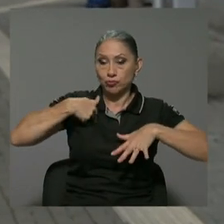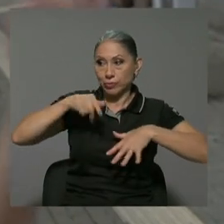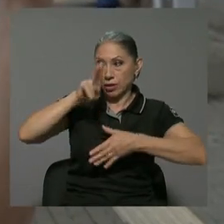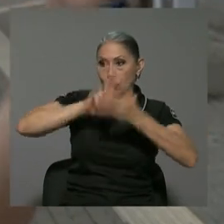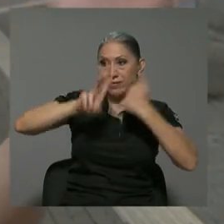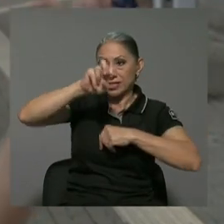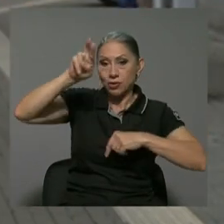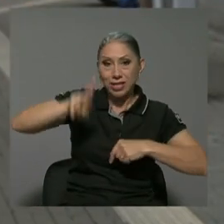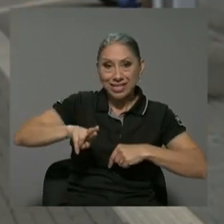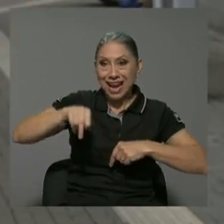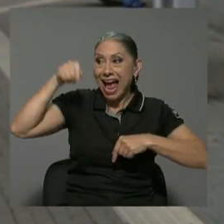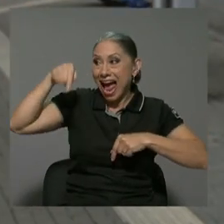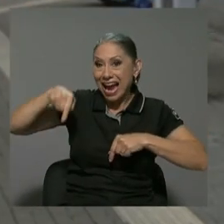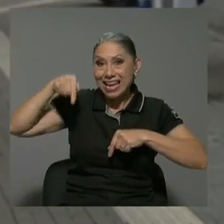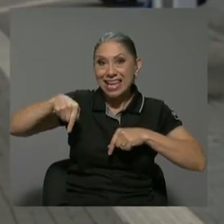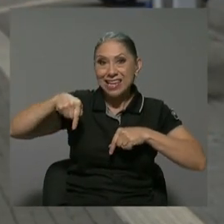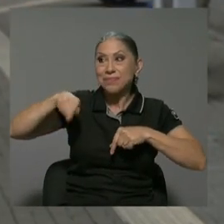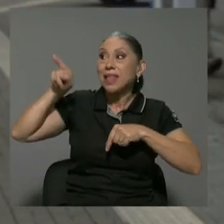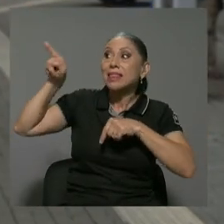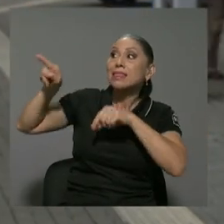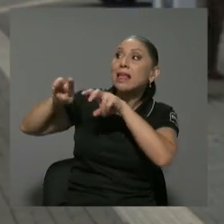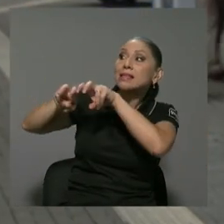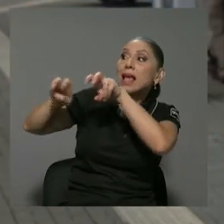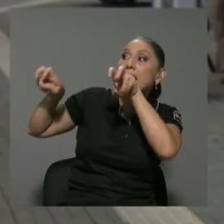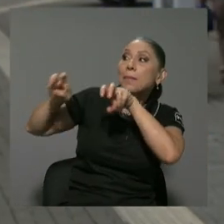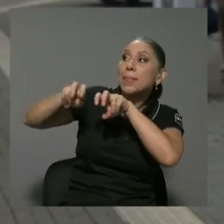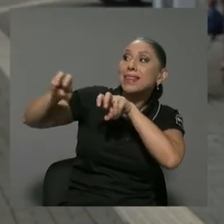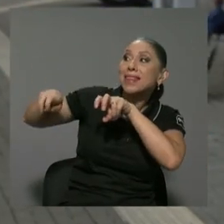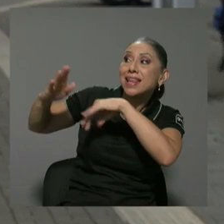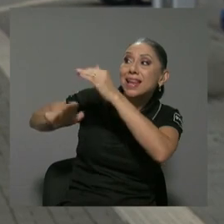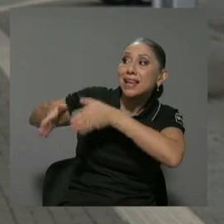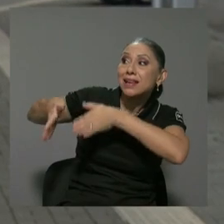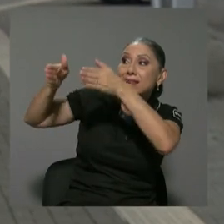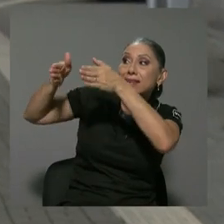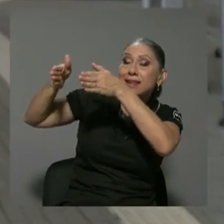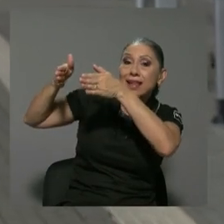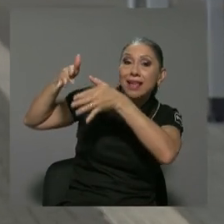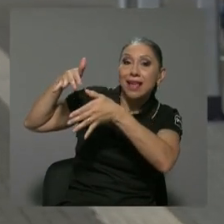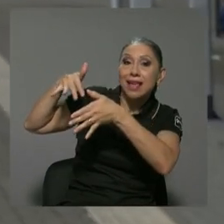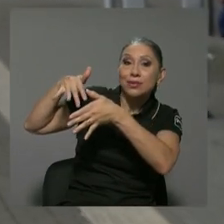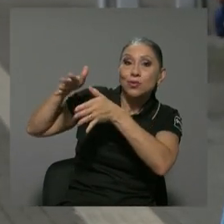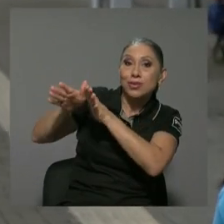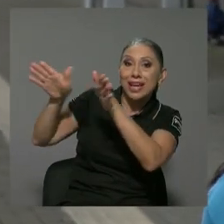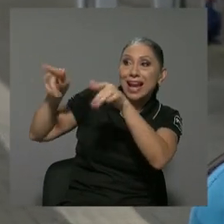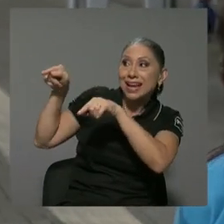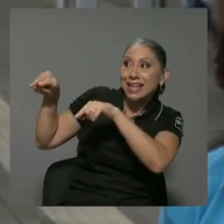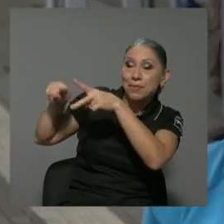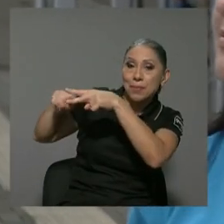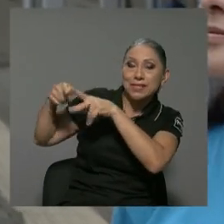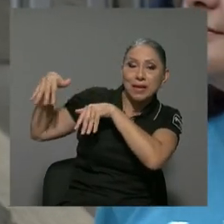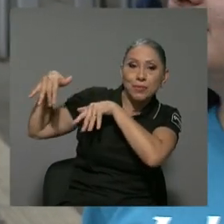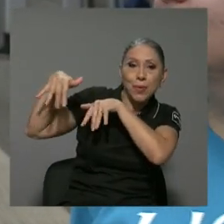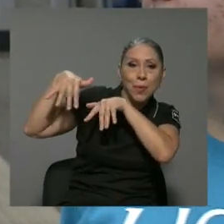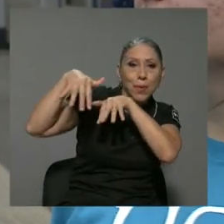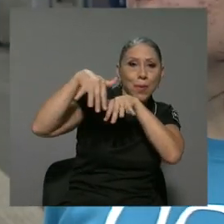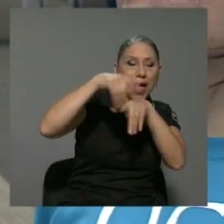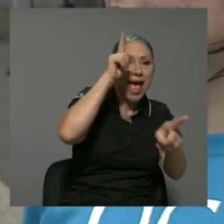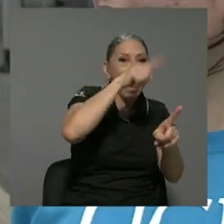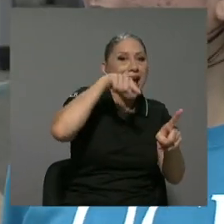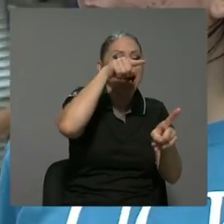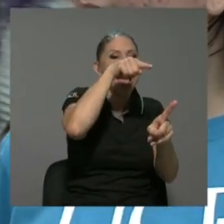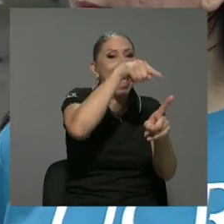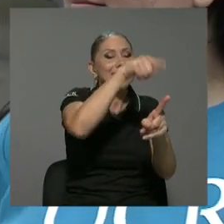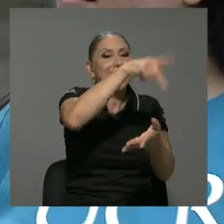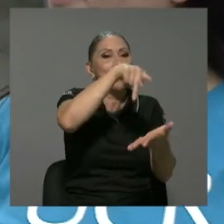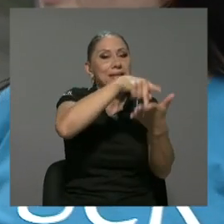que va a marchar desde el Pretil hacia la Plaza de la Democracia. En este momento me encuentro con Karen Macís, quien es la presidenta